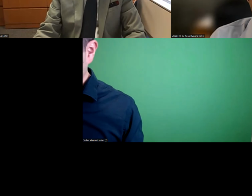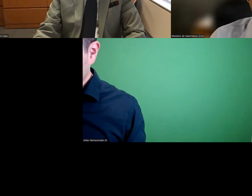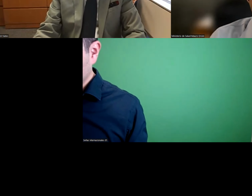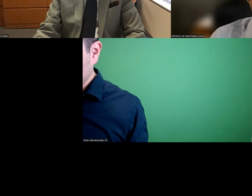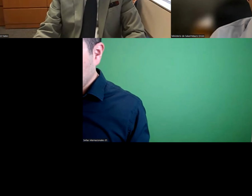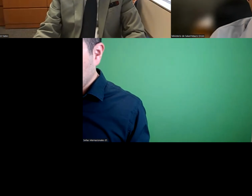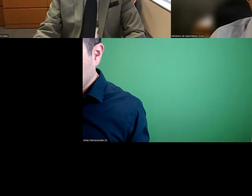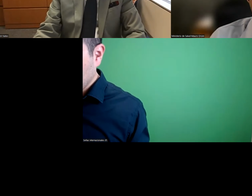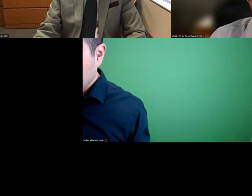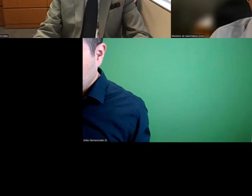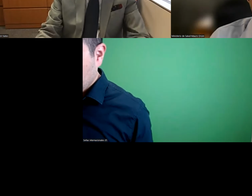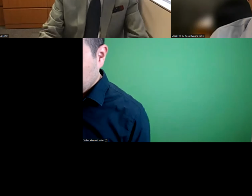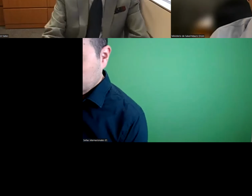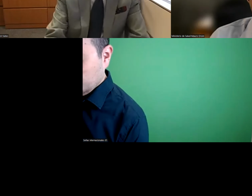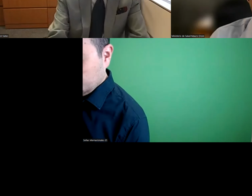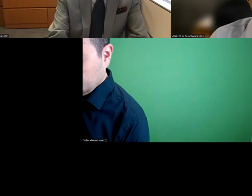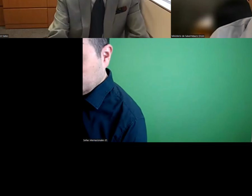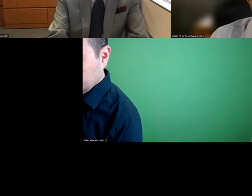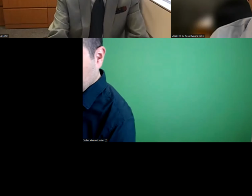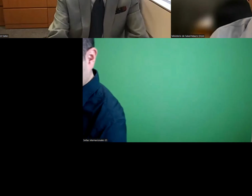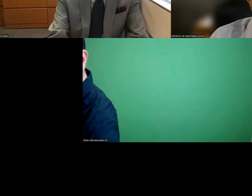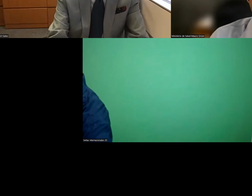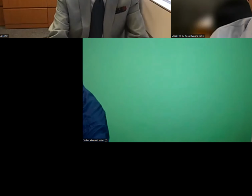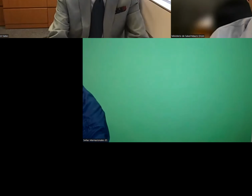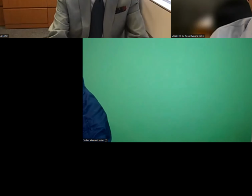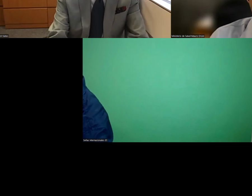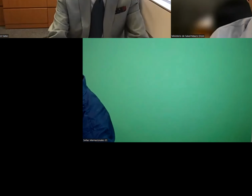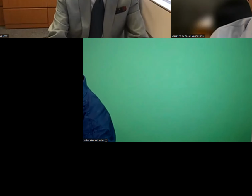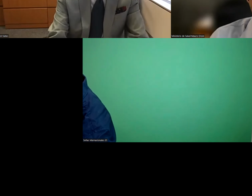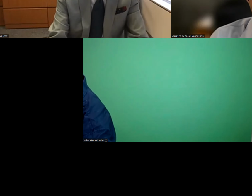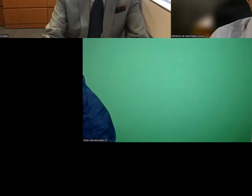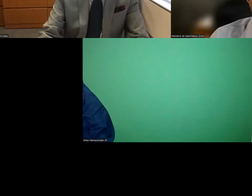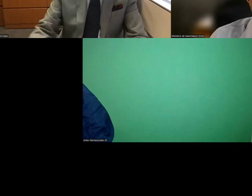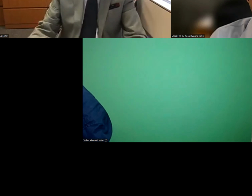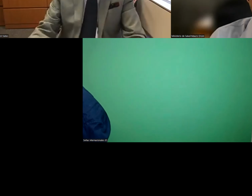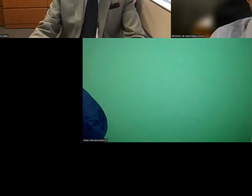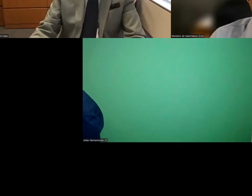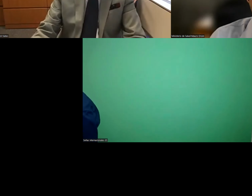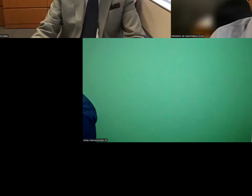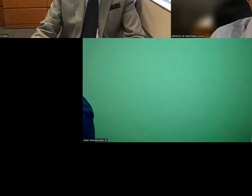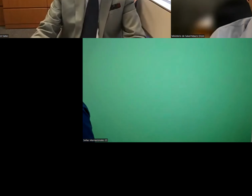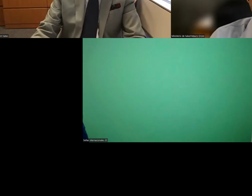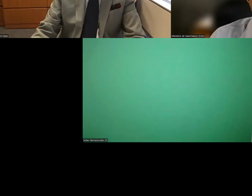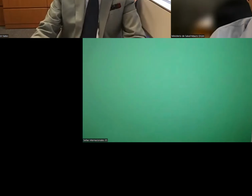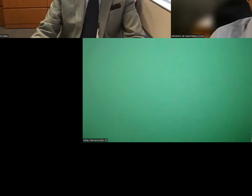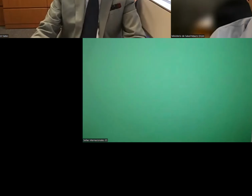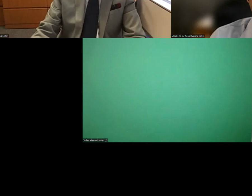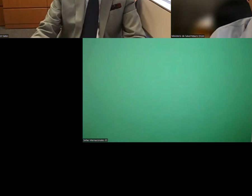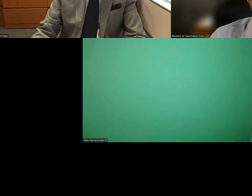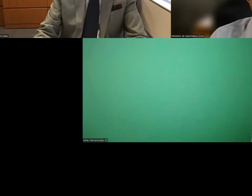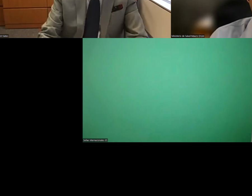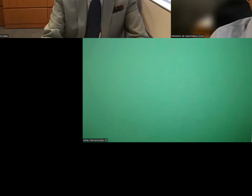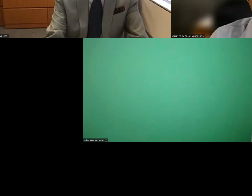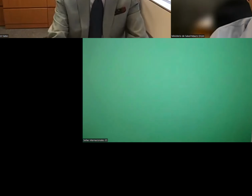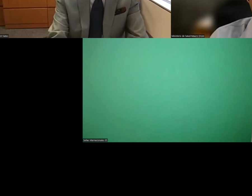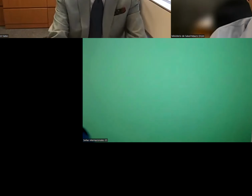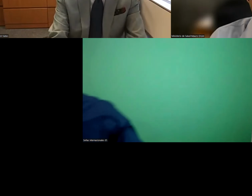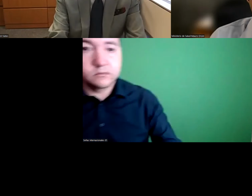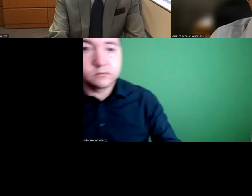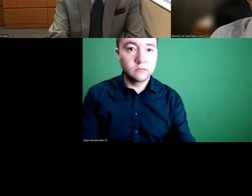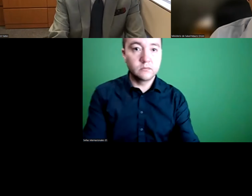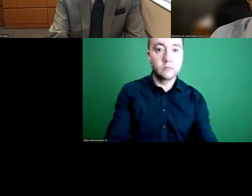Voy a abrir la sala, ¿ok? ¿Puedes proyectar, por favor, la... Sí, estoy abriendo la sala, por favor, en silencio. Todos voy a proyectar, doctor, no se preocupe.